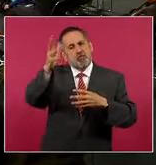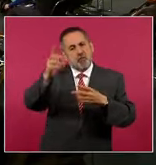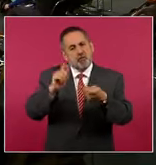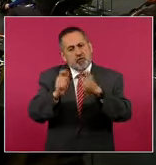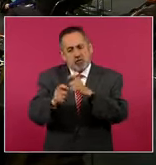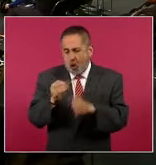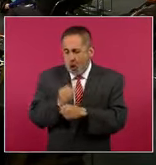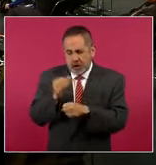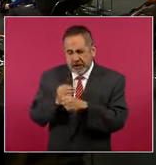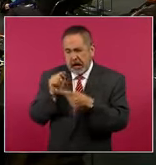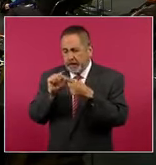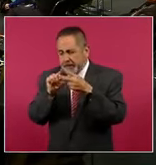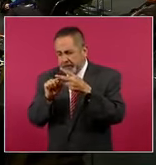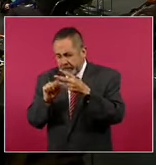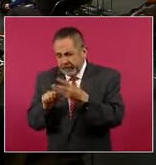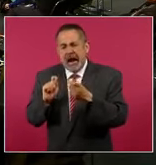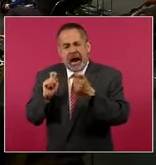Entonces escogimos